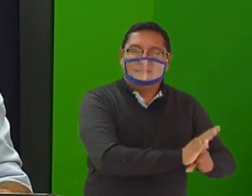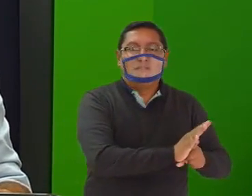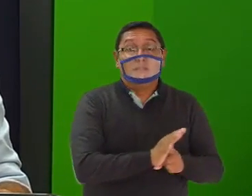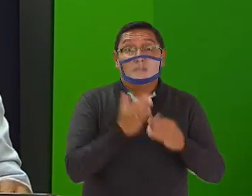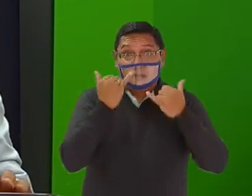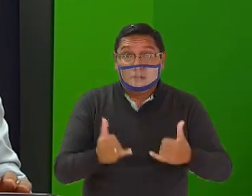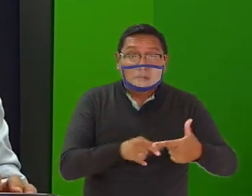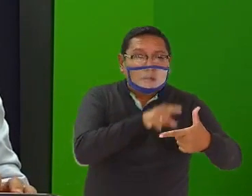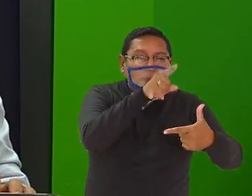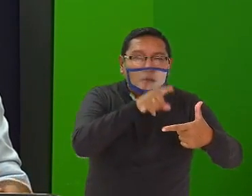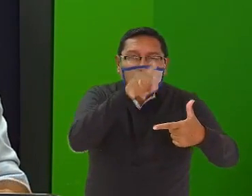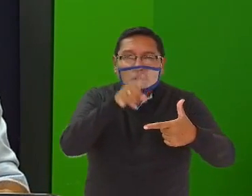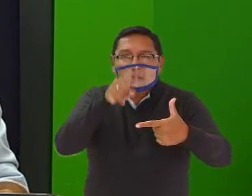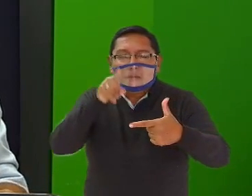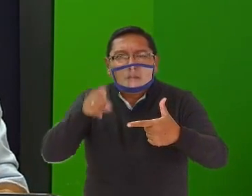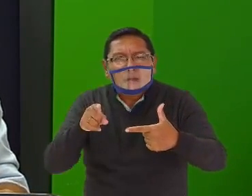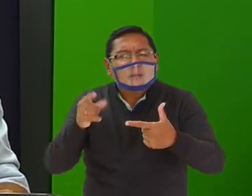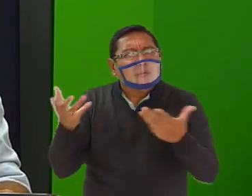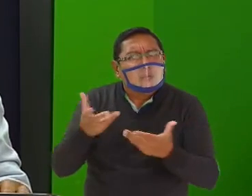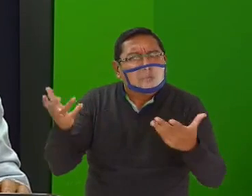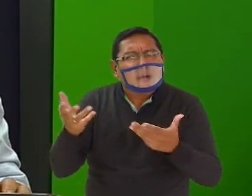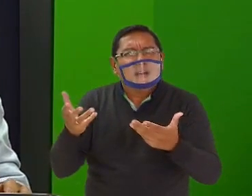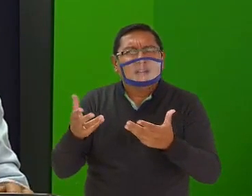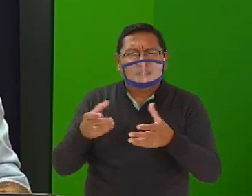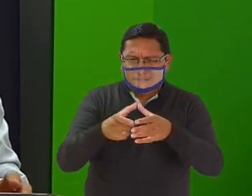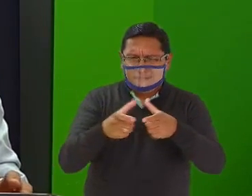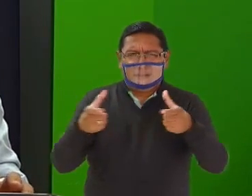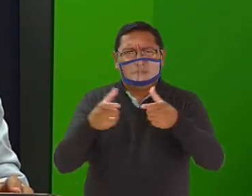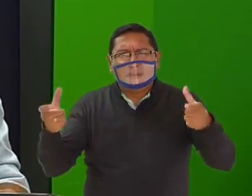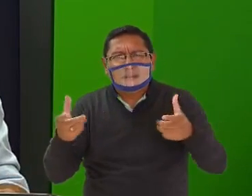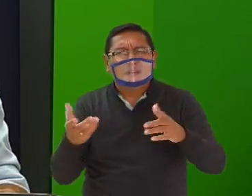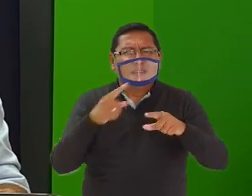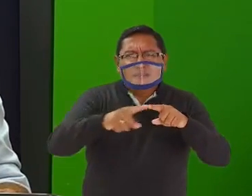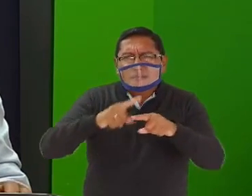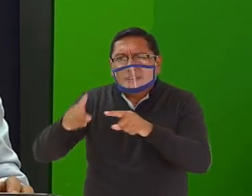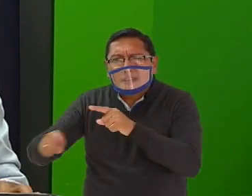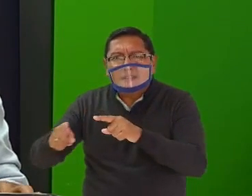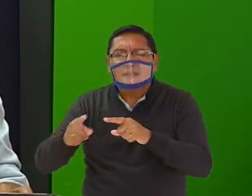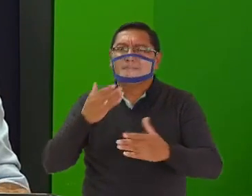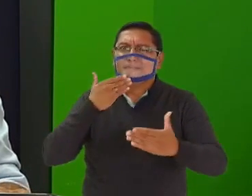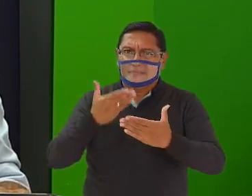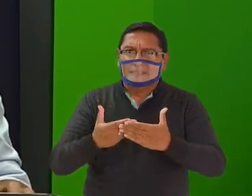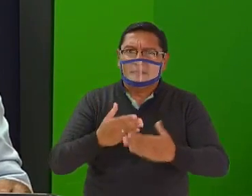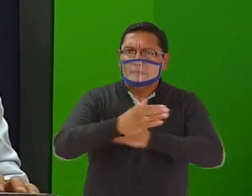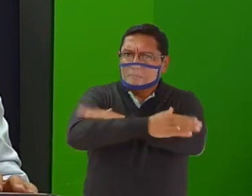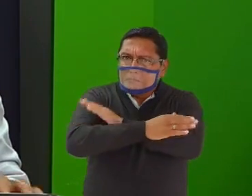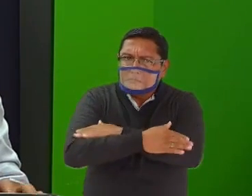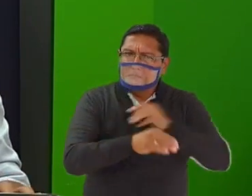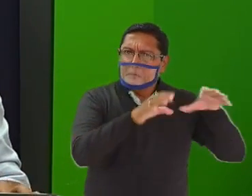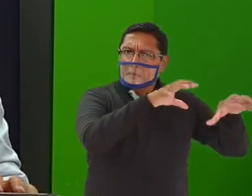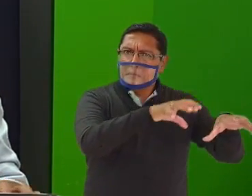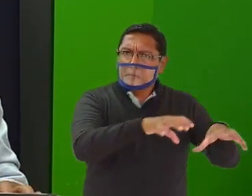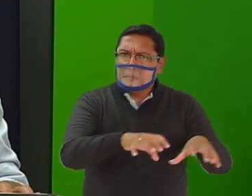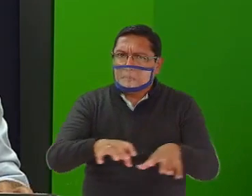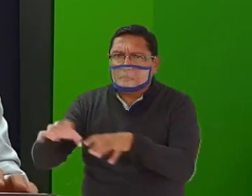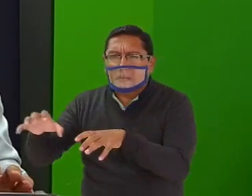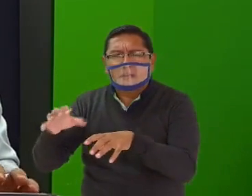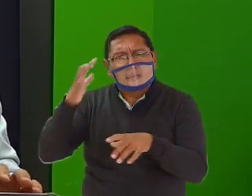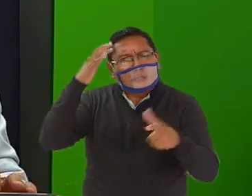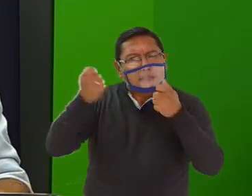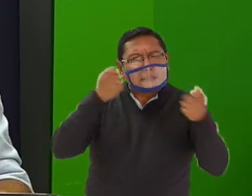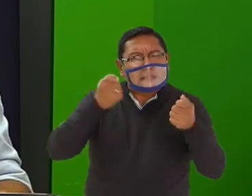y estudiando sin prisa las medidas que, en virtud de los comportamientos y tendencias, son las más aconsejables